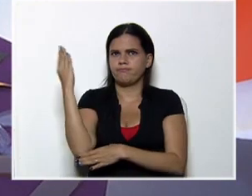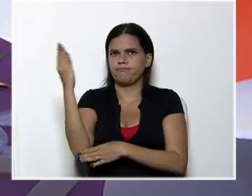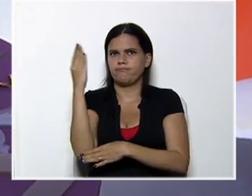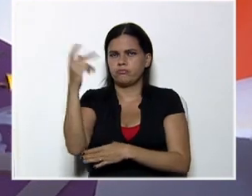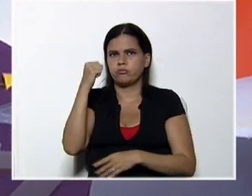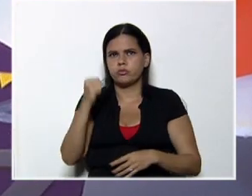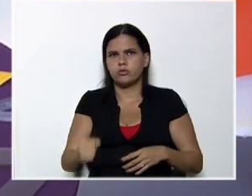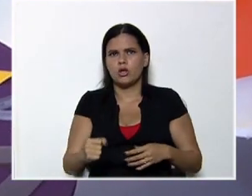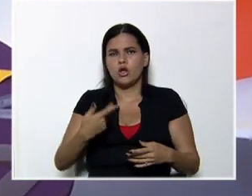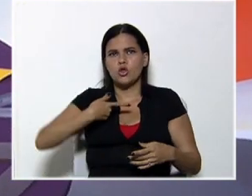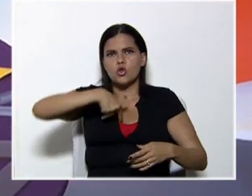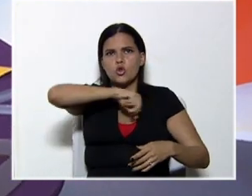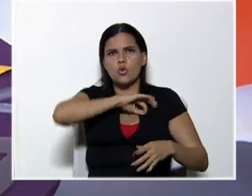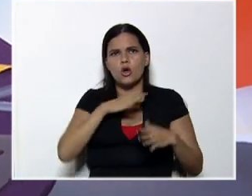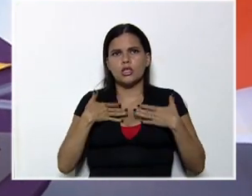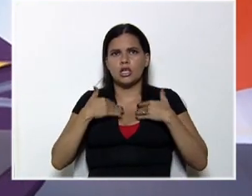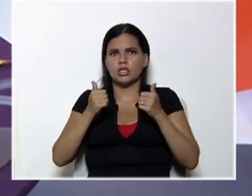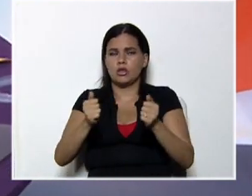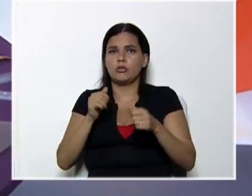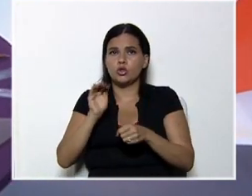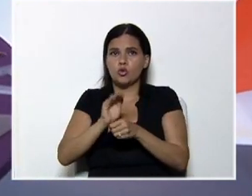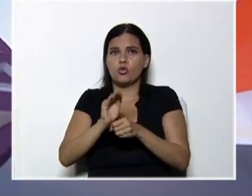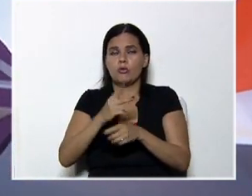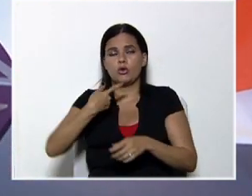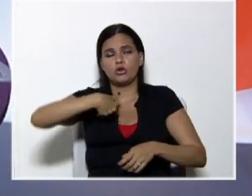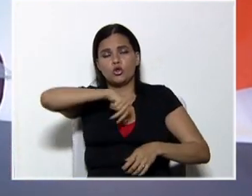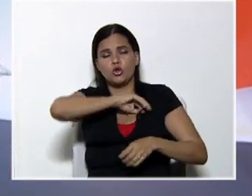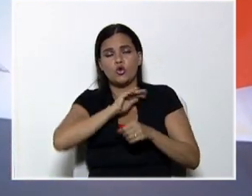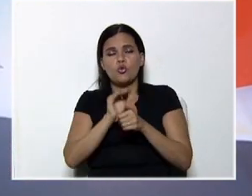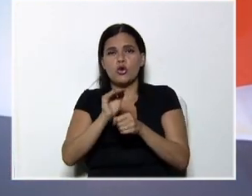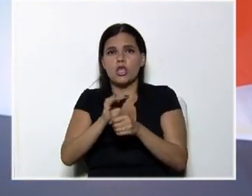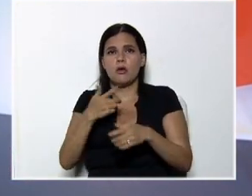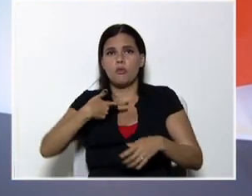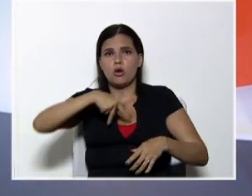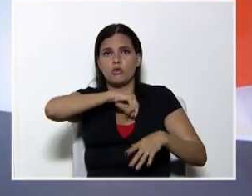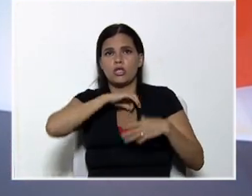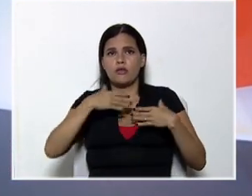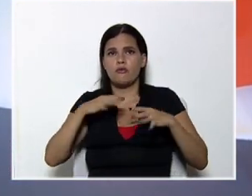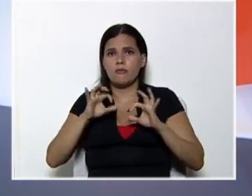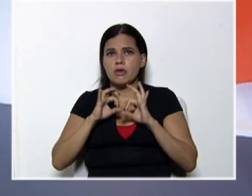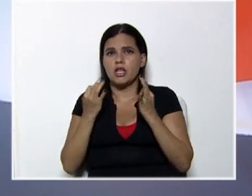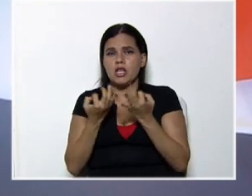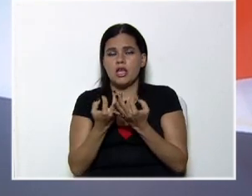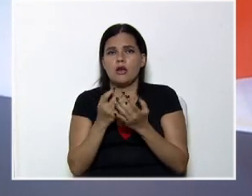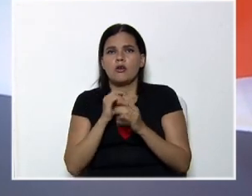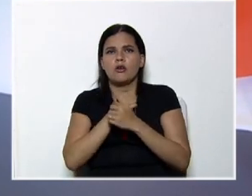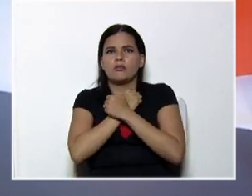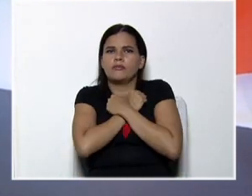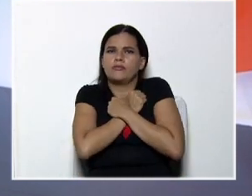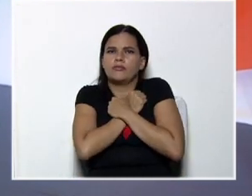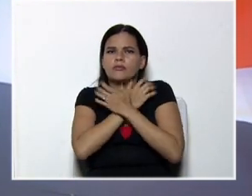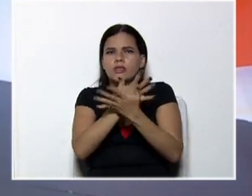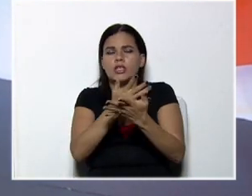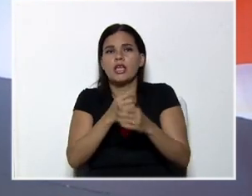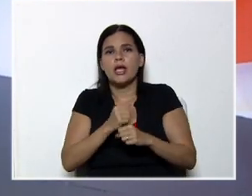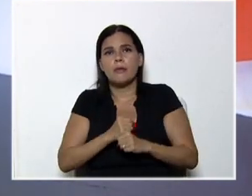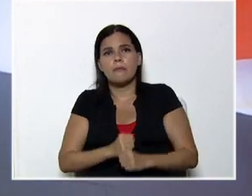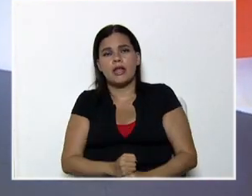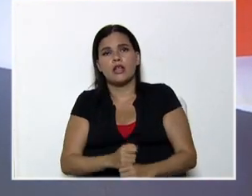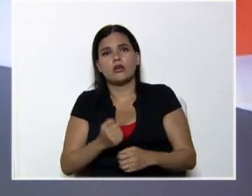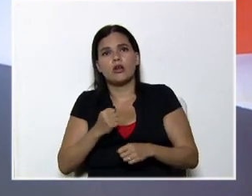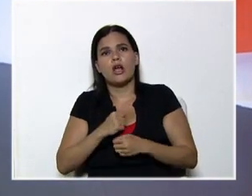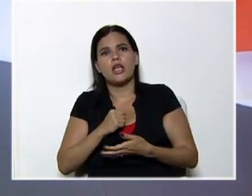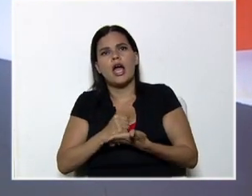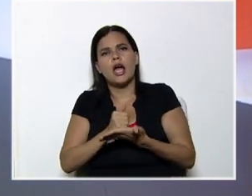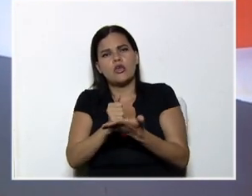bioseguridad nuestra salud, porque al cuidarnos nosotros, cuidamos también a nuestra familia. Un abrazo grande, esperando que haya sido de